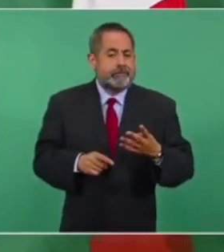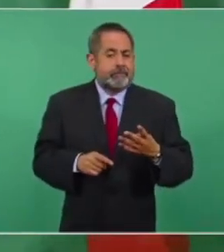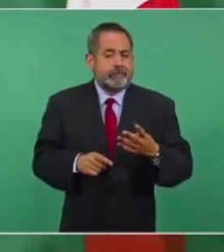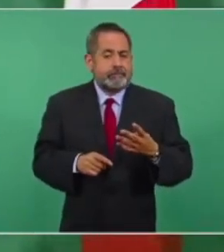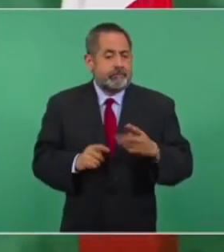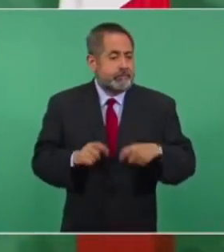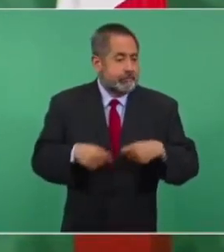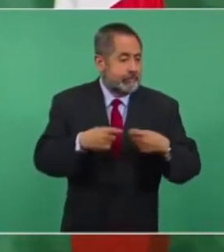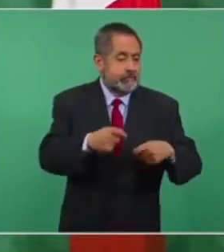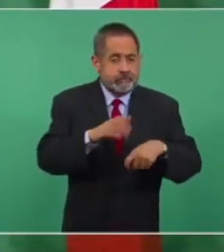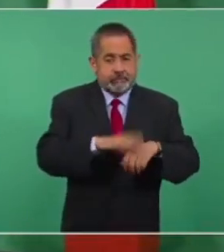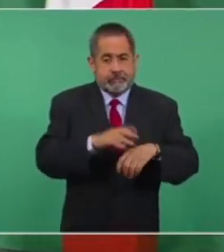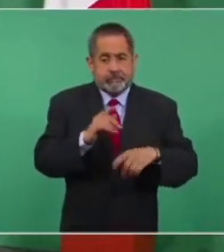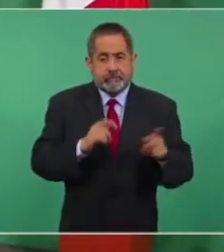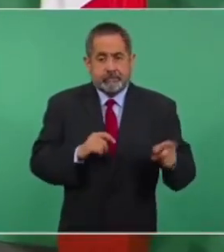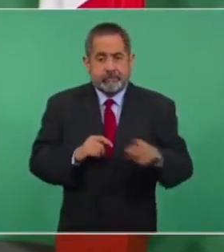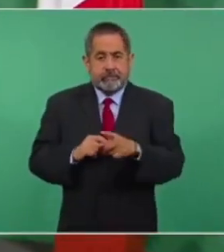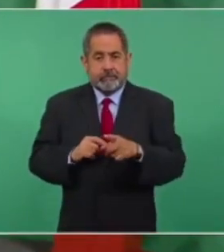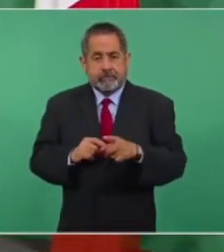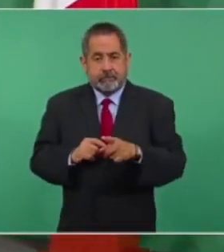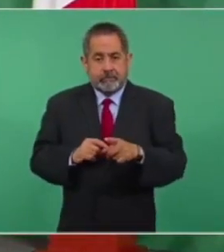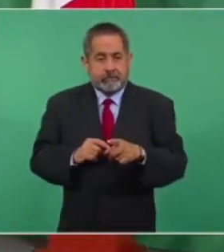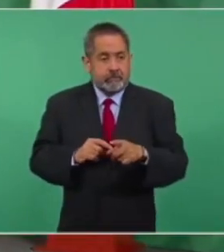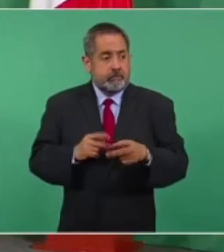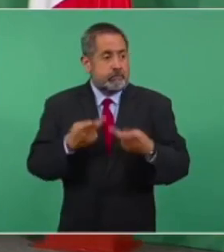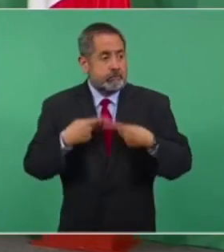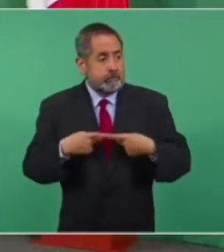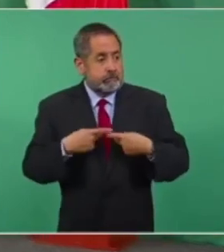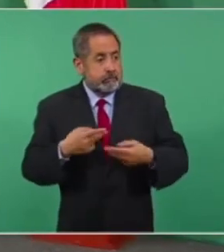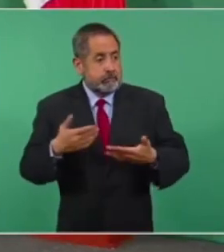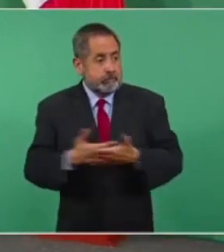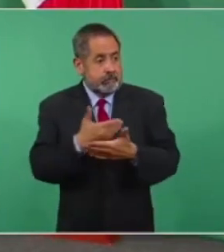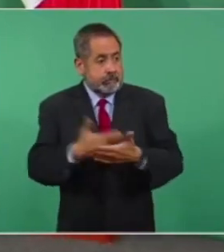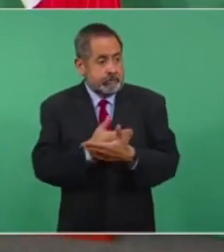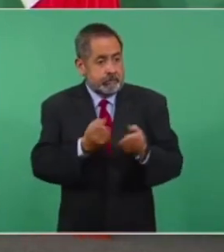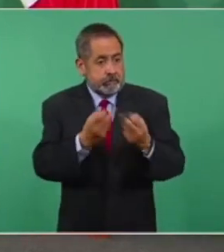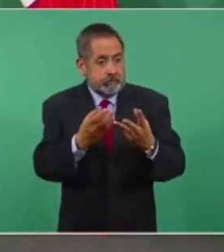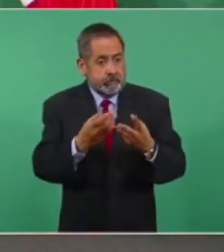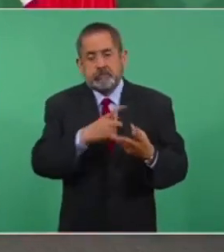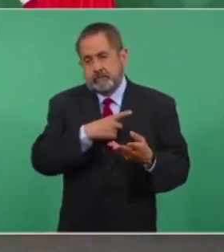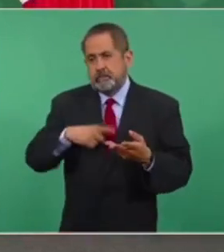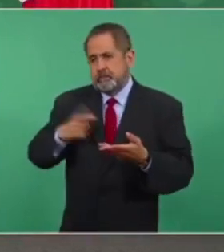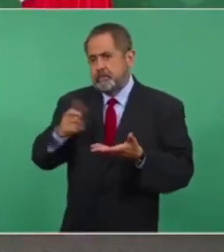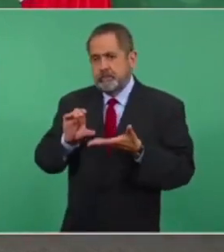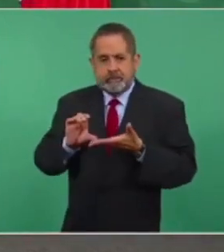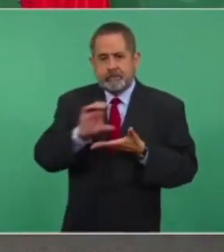dar más a los estados con más población.